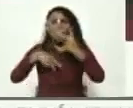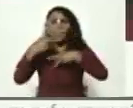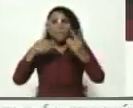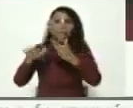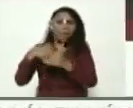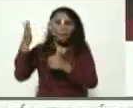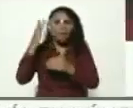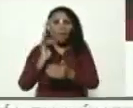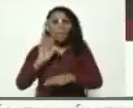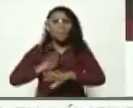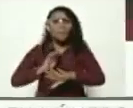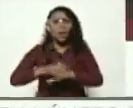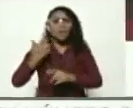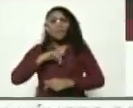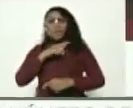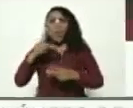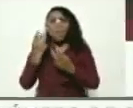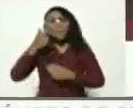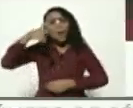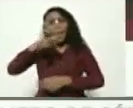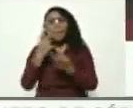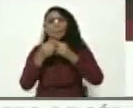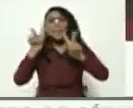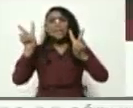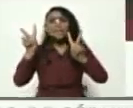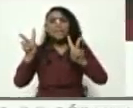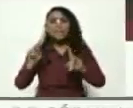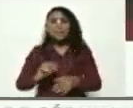exterior, porque somos un pueblo de paz.